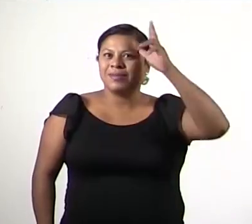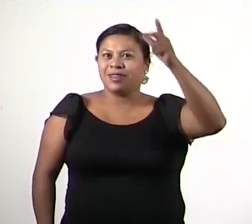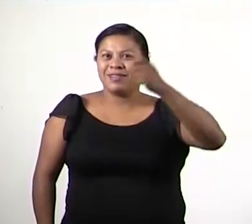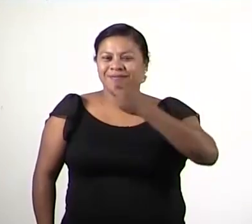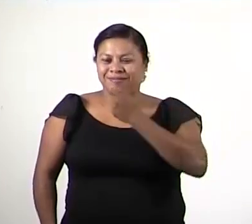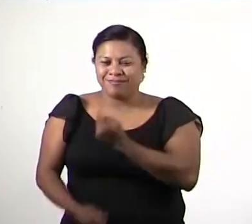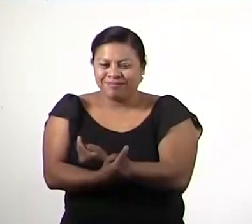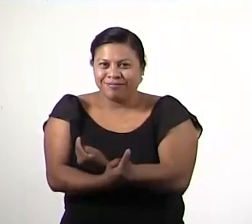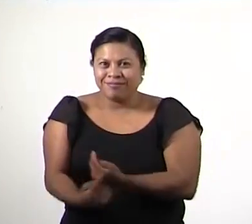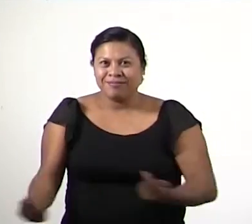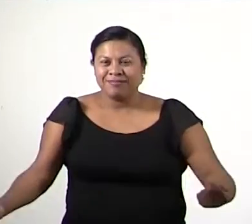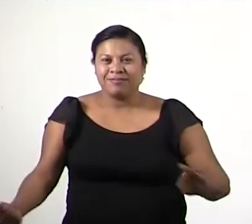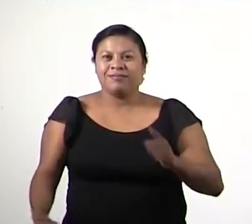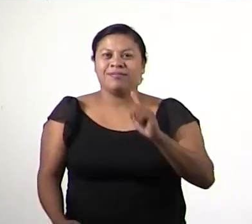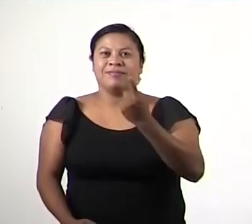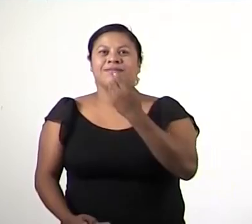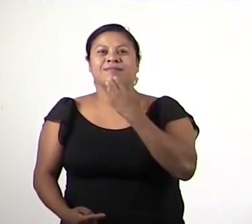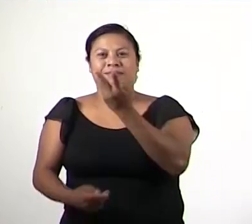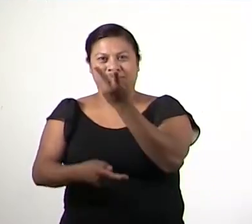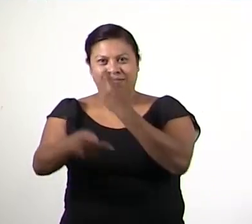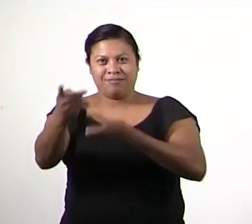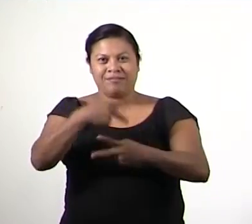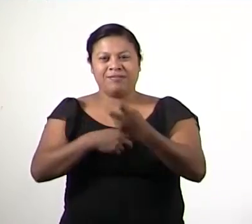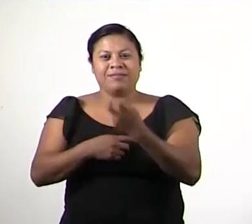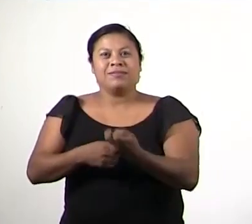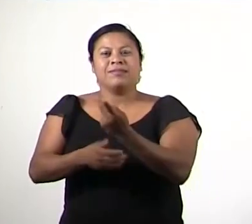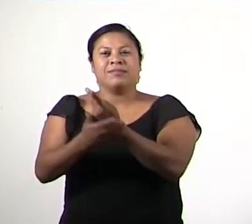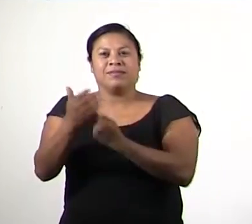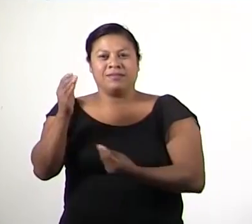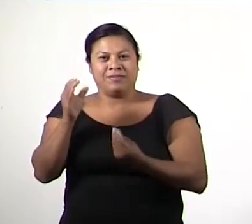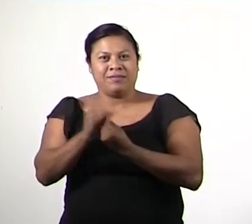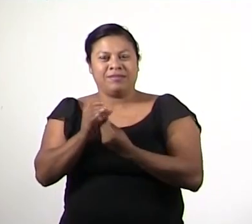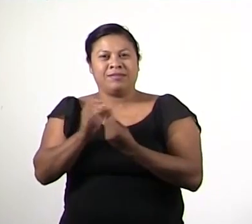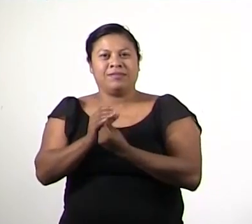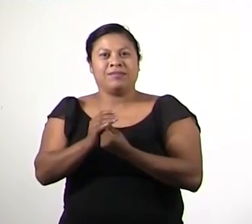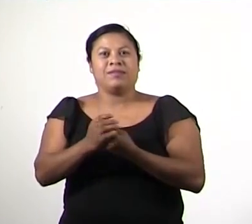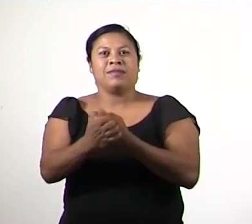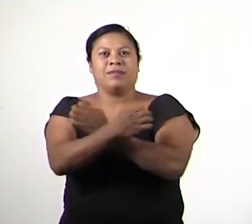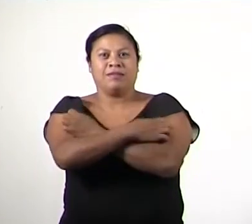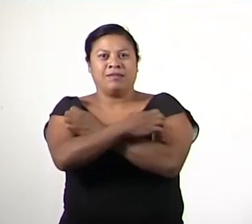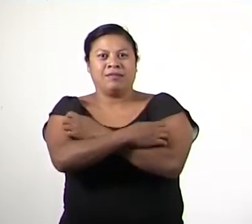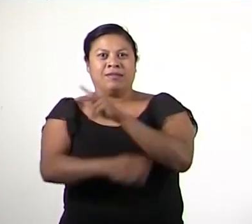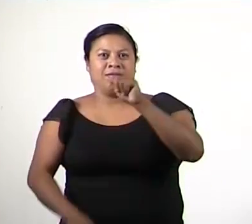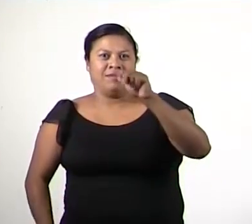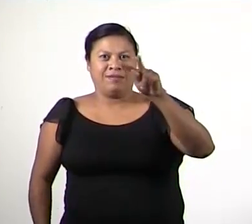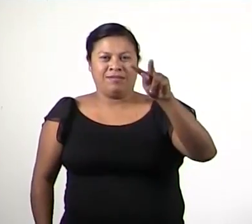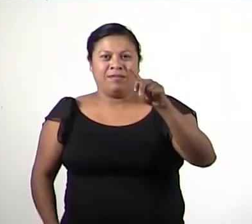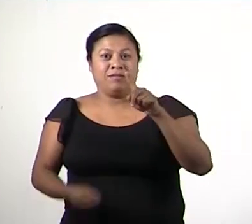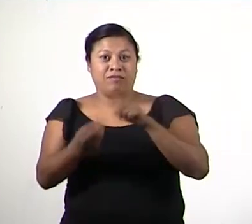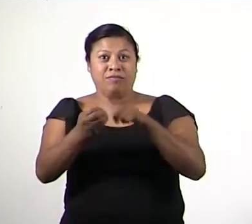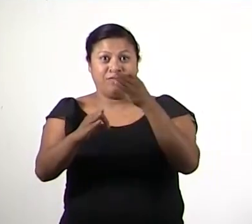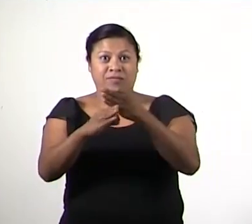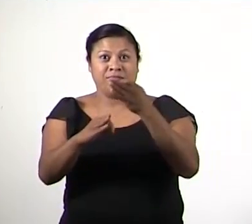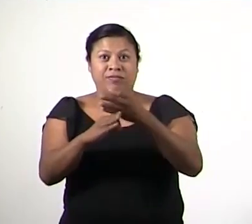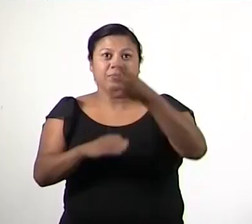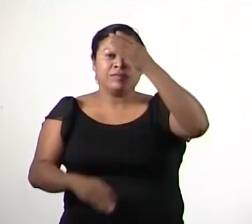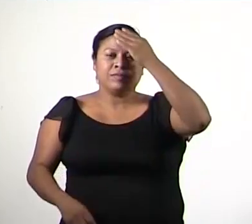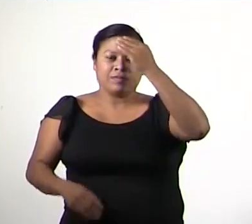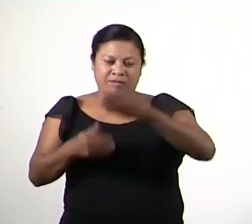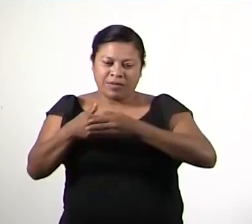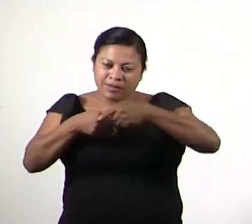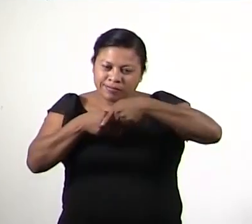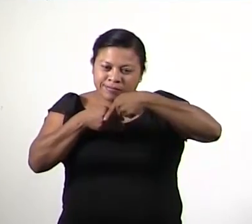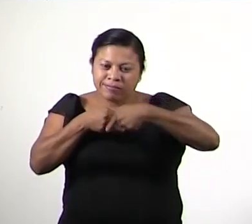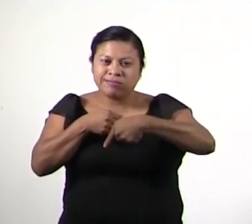Hola niños y niñas, sean bienvenidos a este su programa Educando TV, donde aprenderemos a lo largo